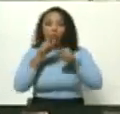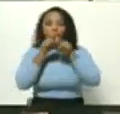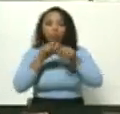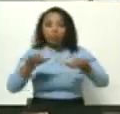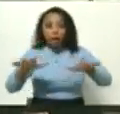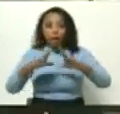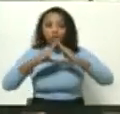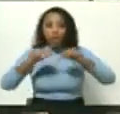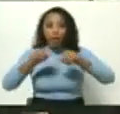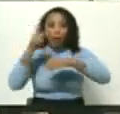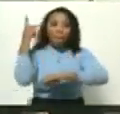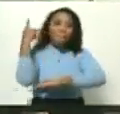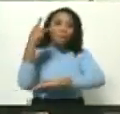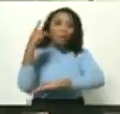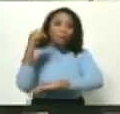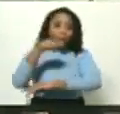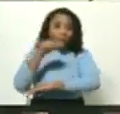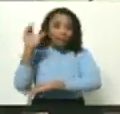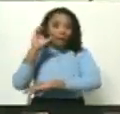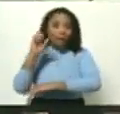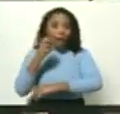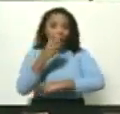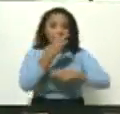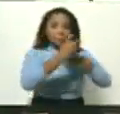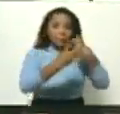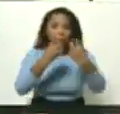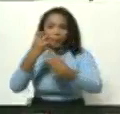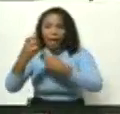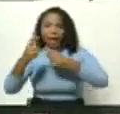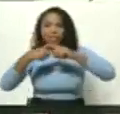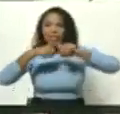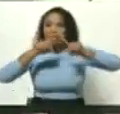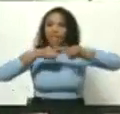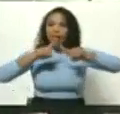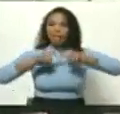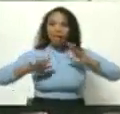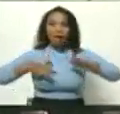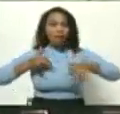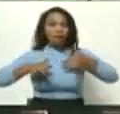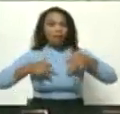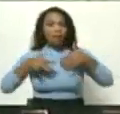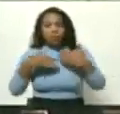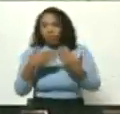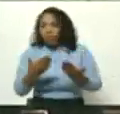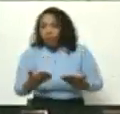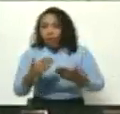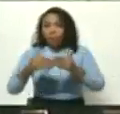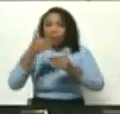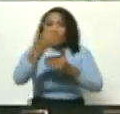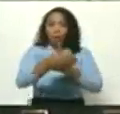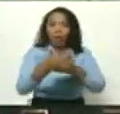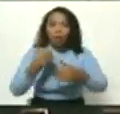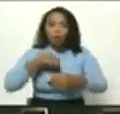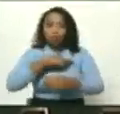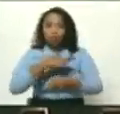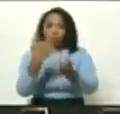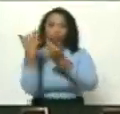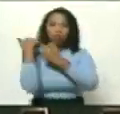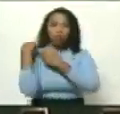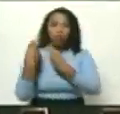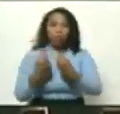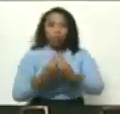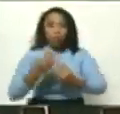desplegados en todas las parroquias de Caracas en diferentes actividades, y que después que estuvimos con el